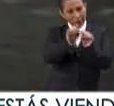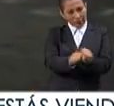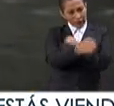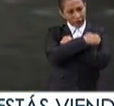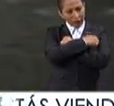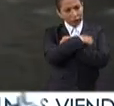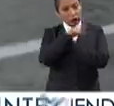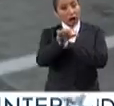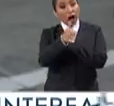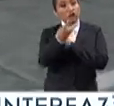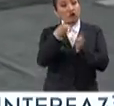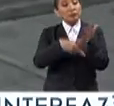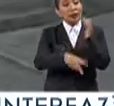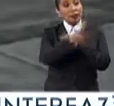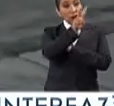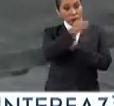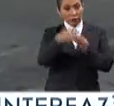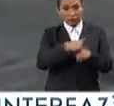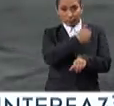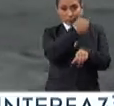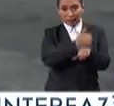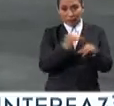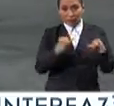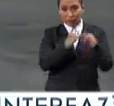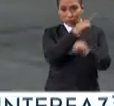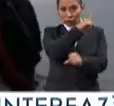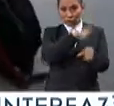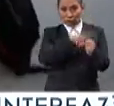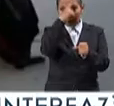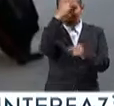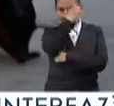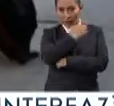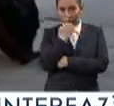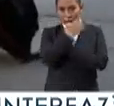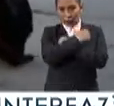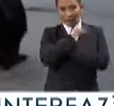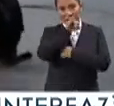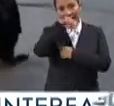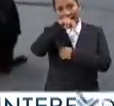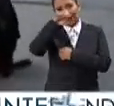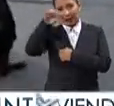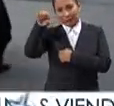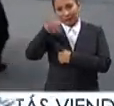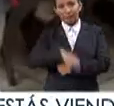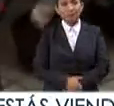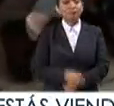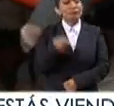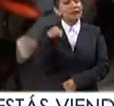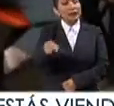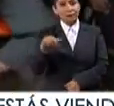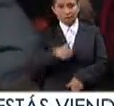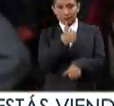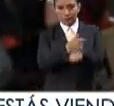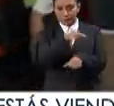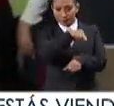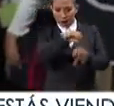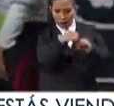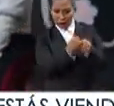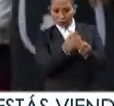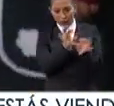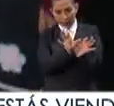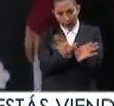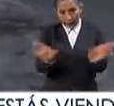educativo en agosto de 2012 creó el instituto nacional para la evaluación de la educación el ine se estableció como un organismo